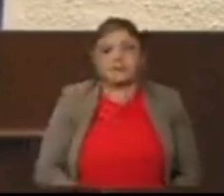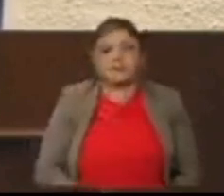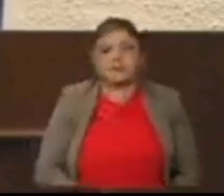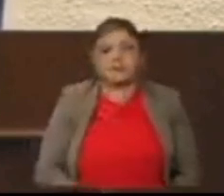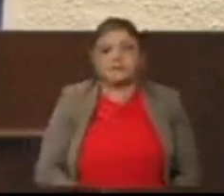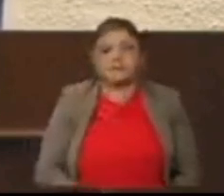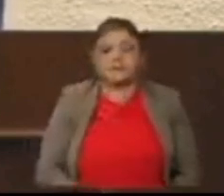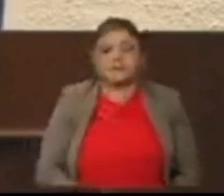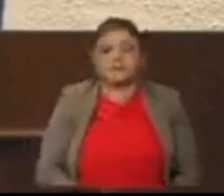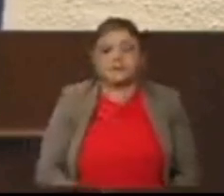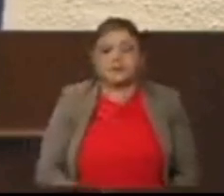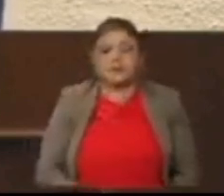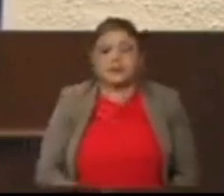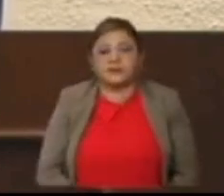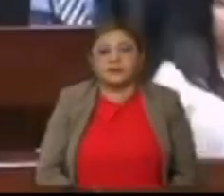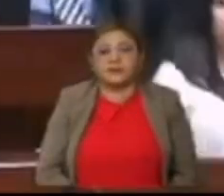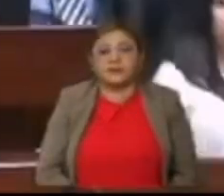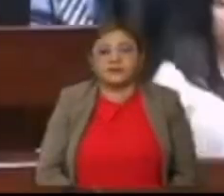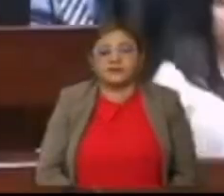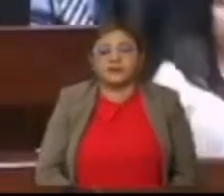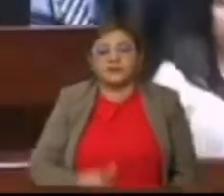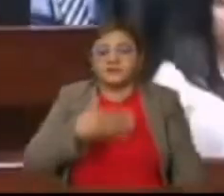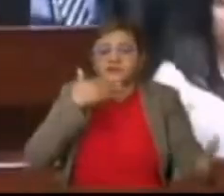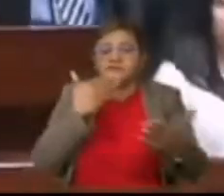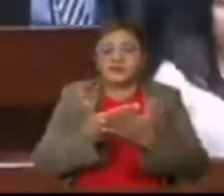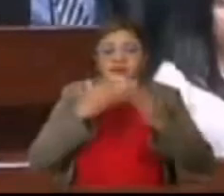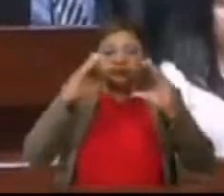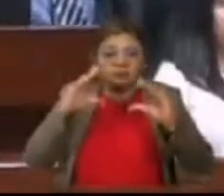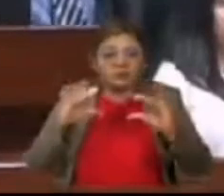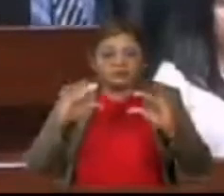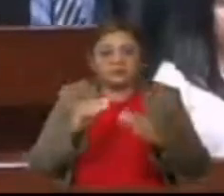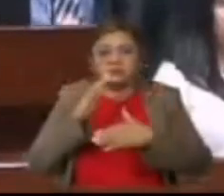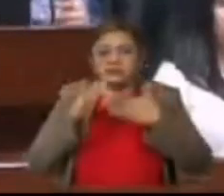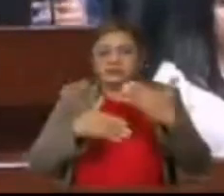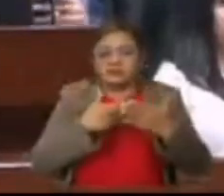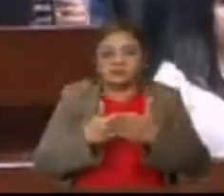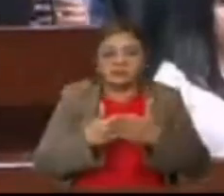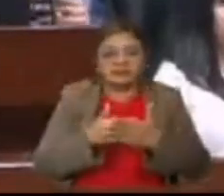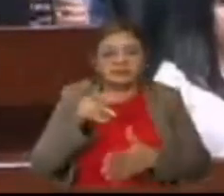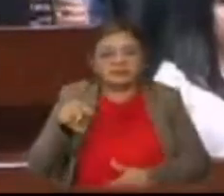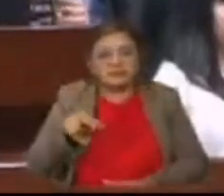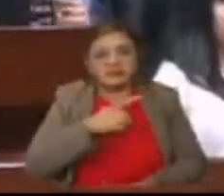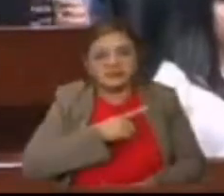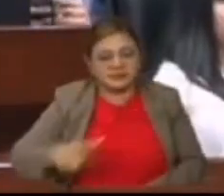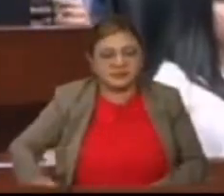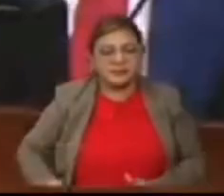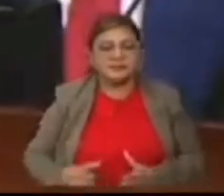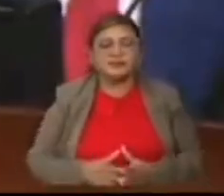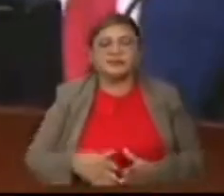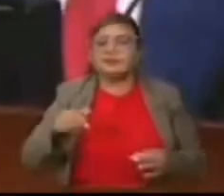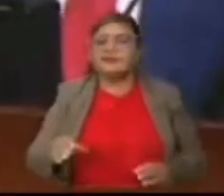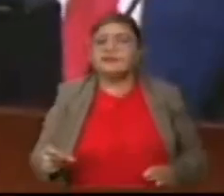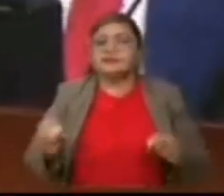Muy buenas tardes nuevamente, señor presidente, mis colegas, compañeros diputados. En esta oportunidad,